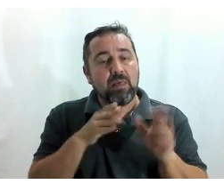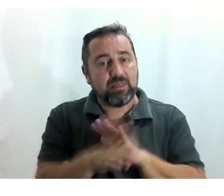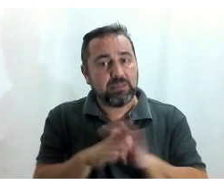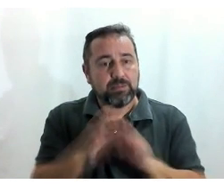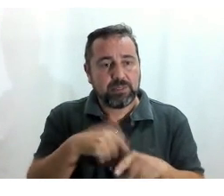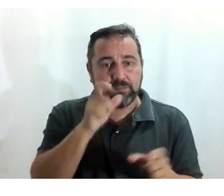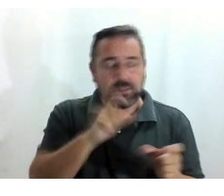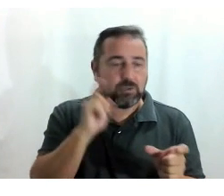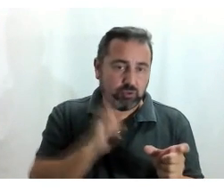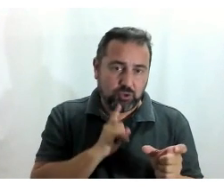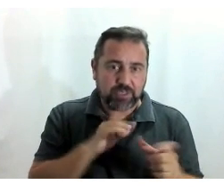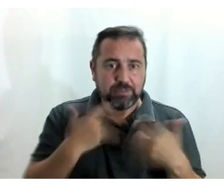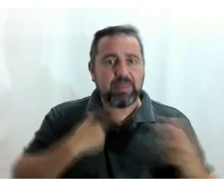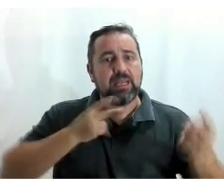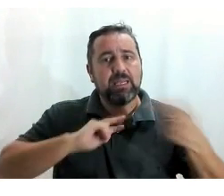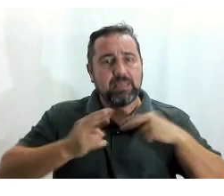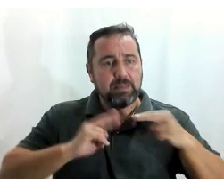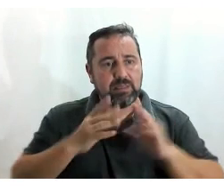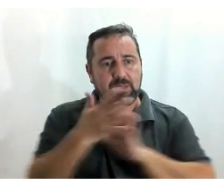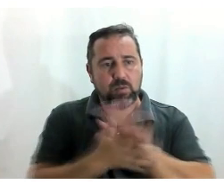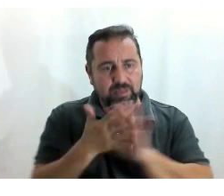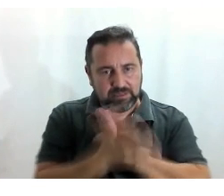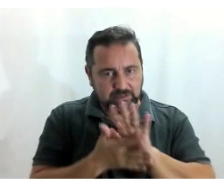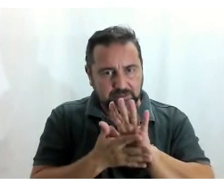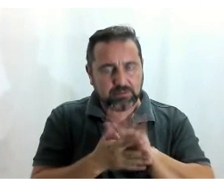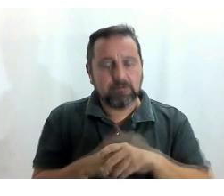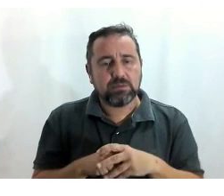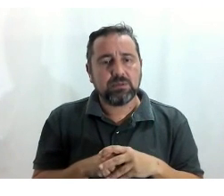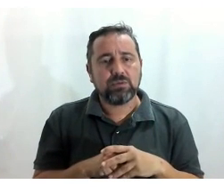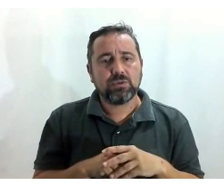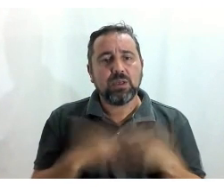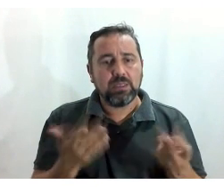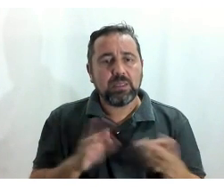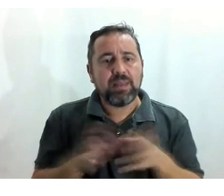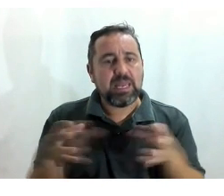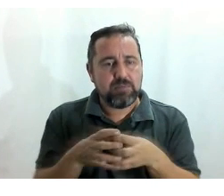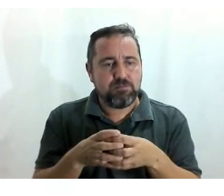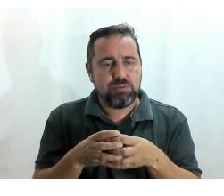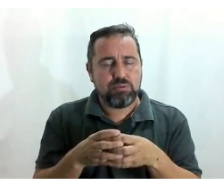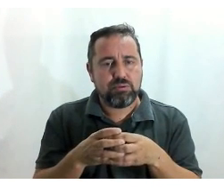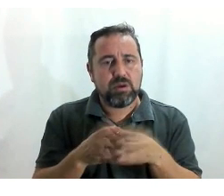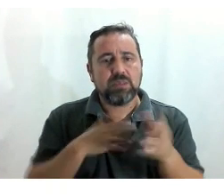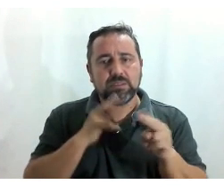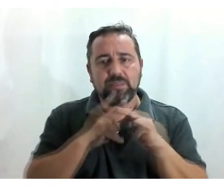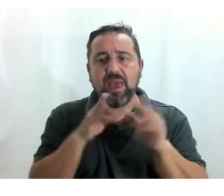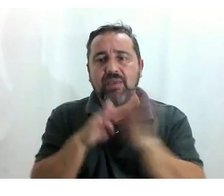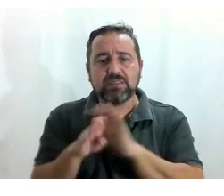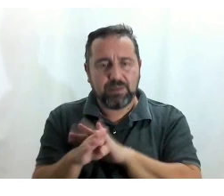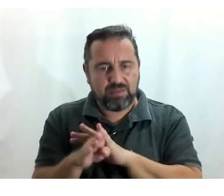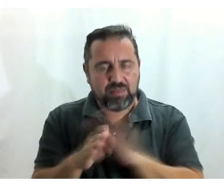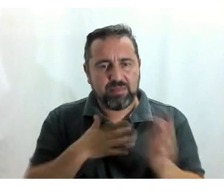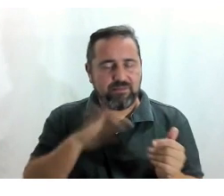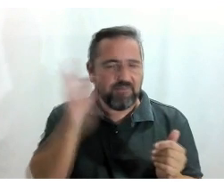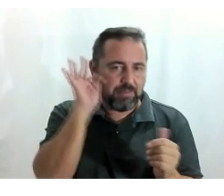las personas sordas, al intérprete de lengua de signos y al equipo de accesibilidad de